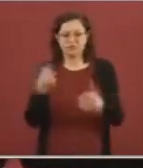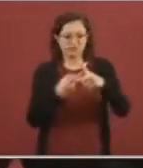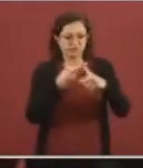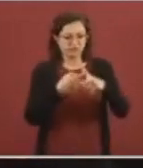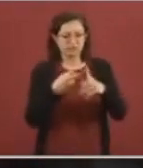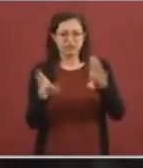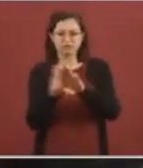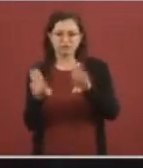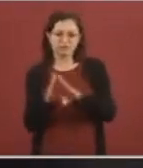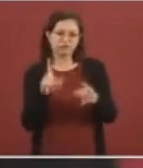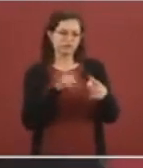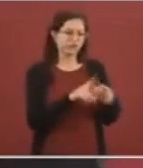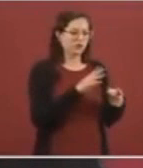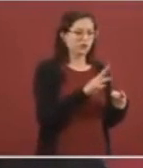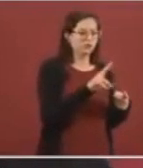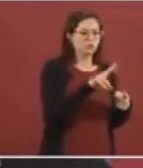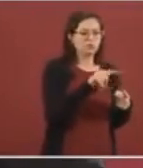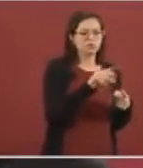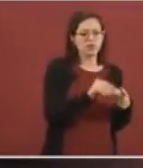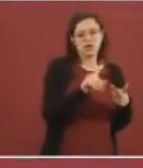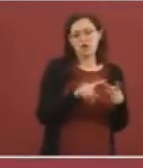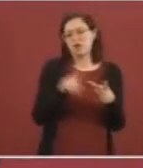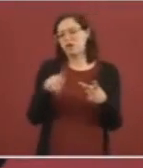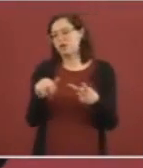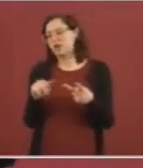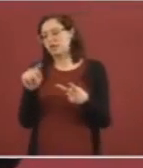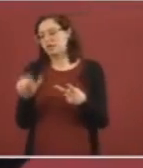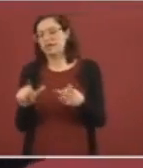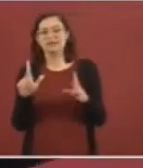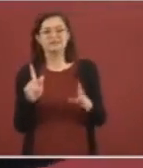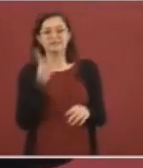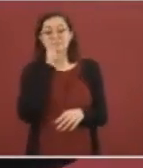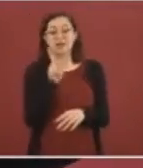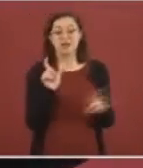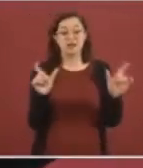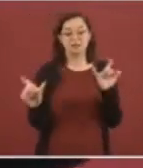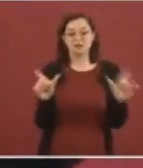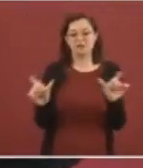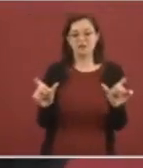Si le llamo bruto, le llamo neta, entonces podría yo